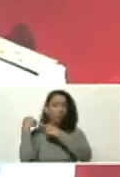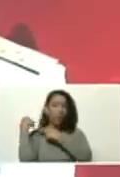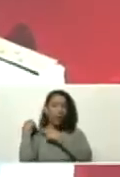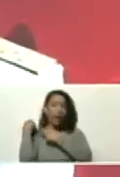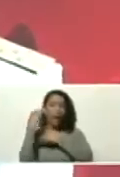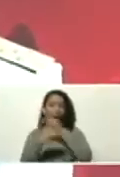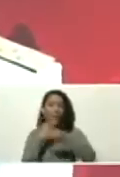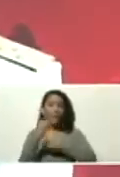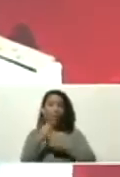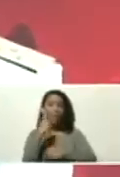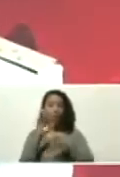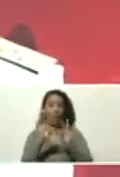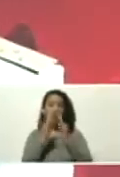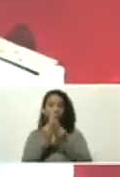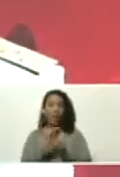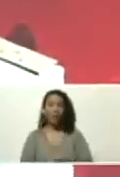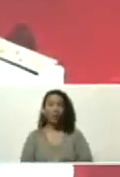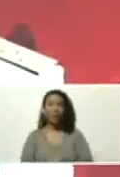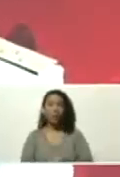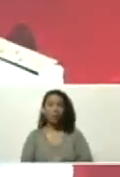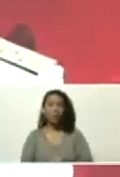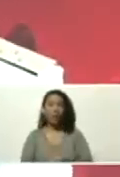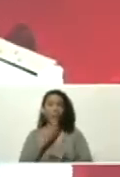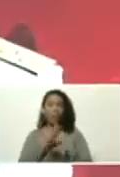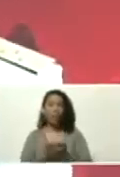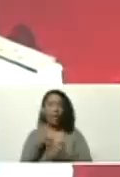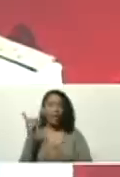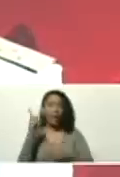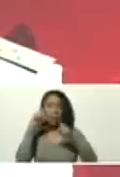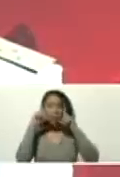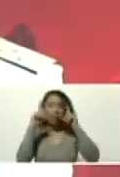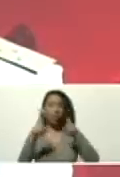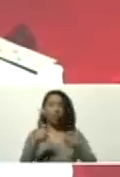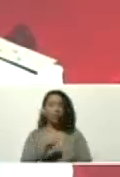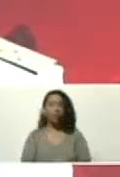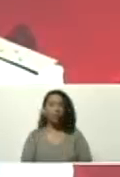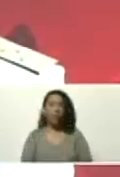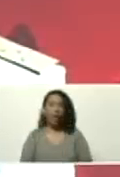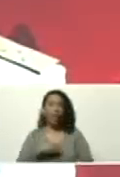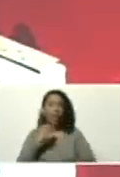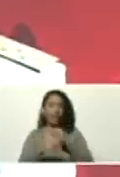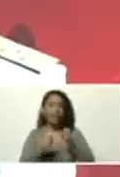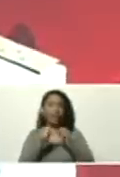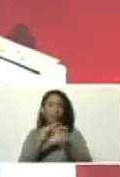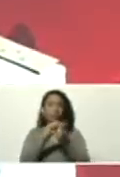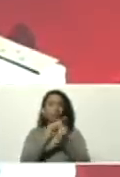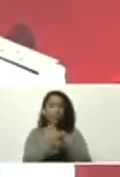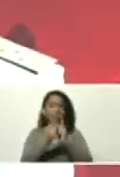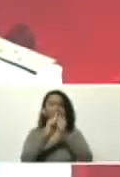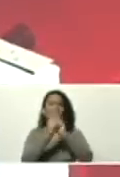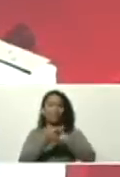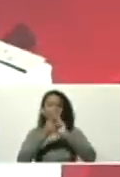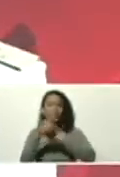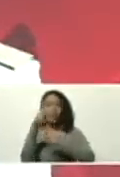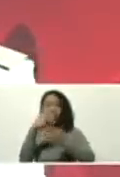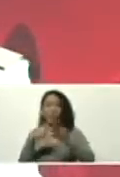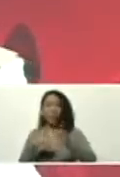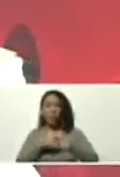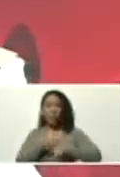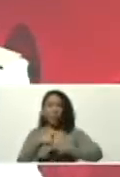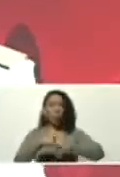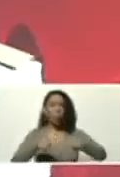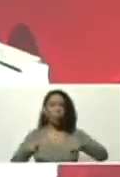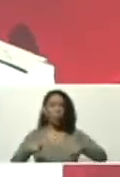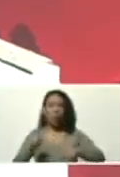formar una familia, con las exigencias de esta profesión de constantes cambios y variadas demandas.